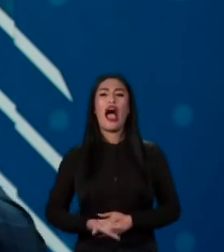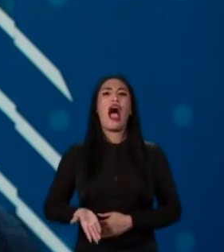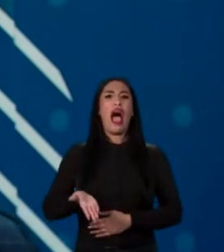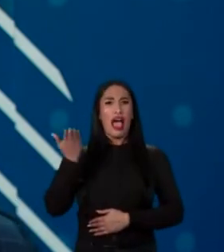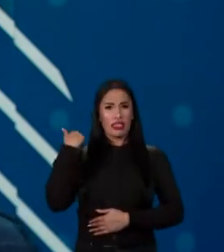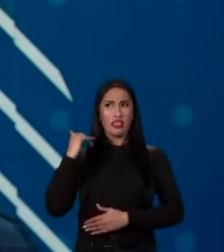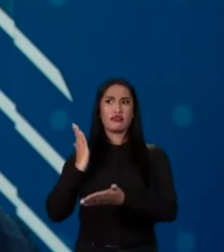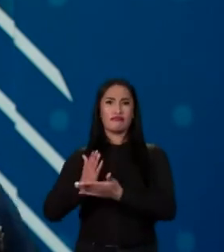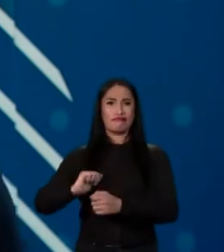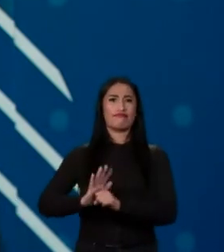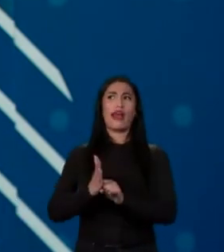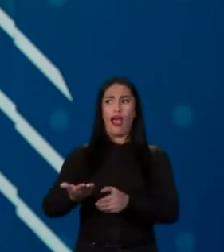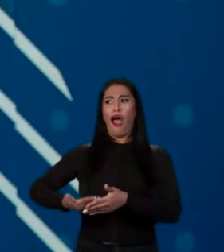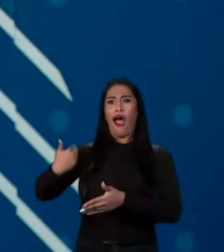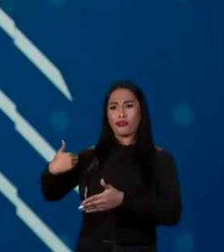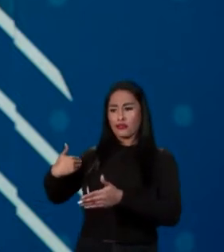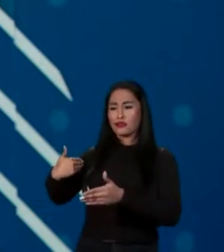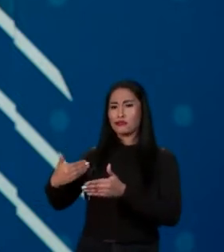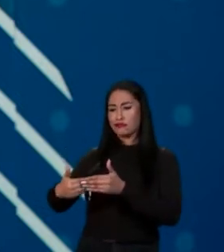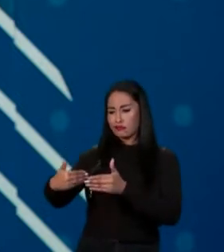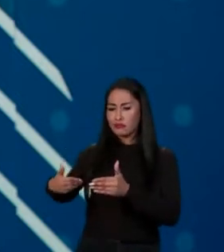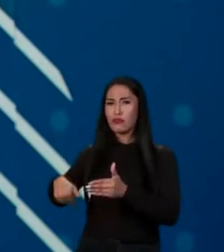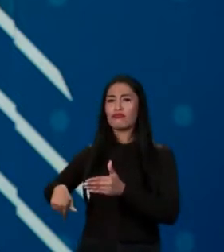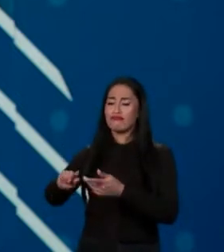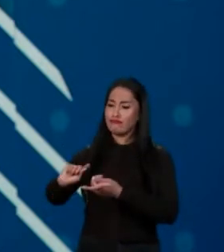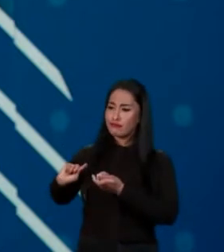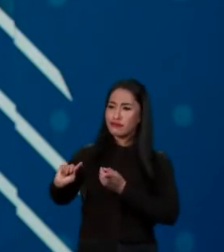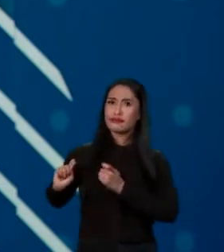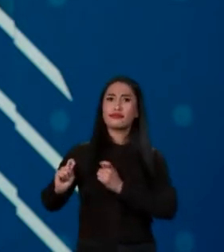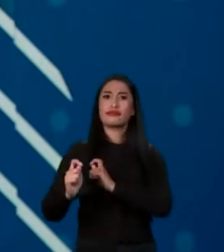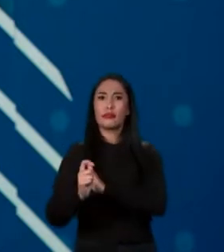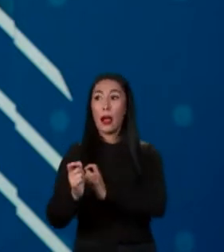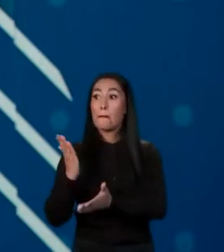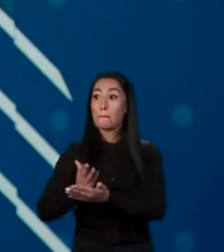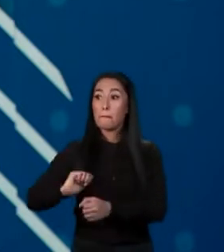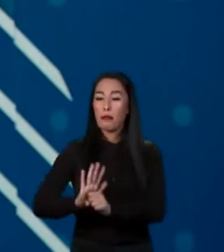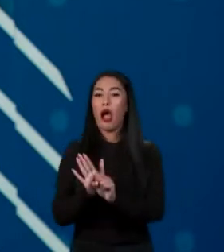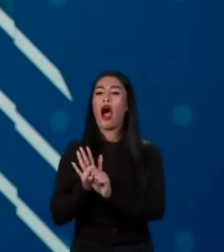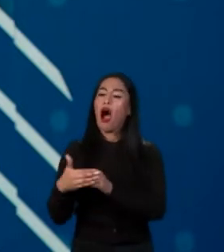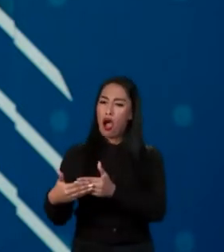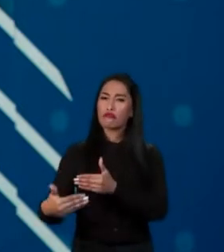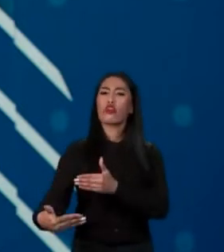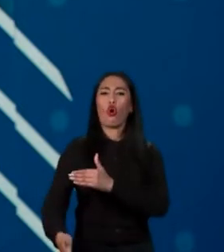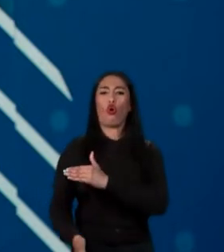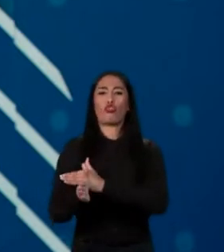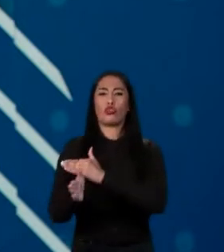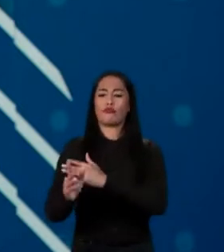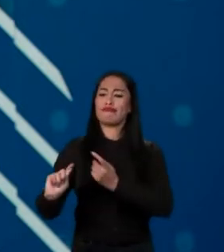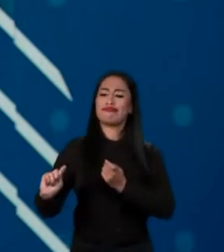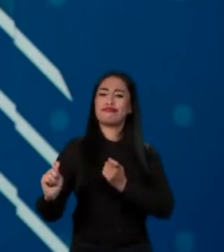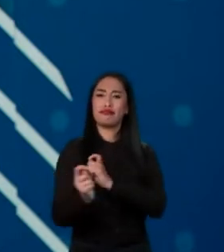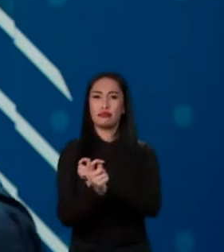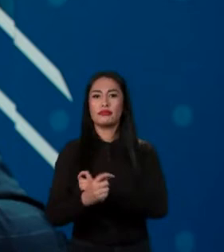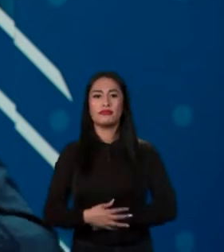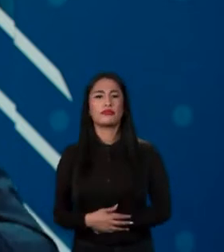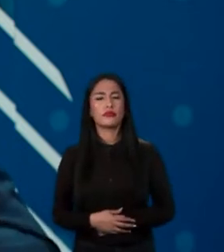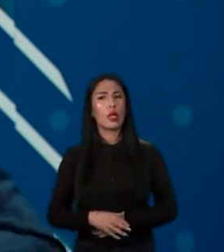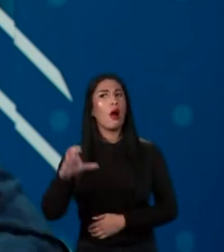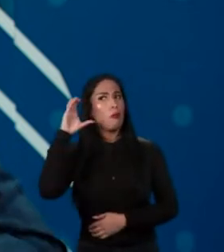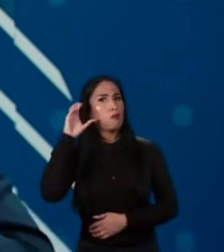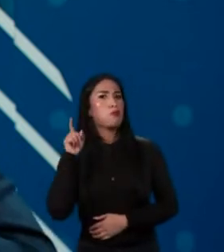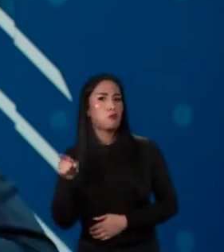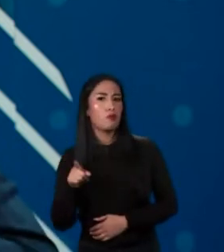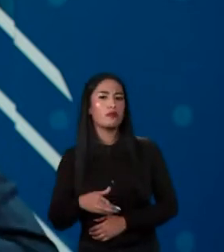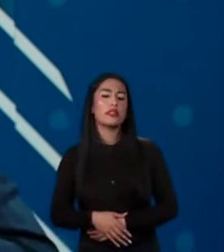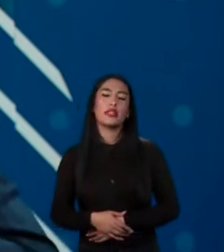pandemia esta innovación esta transformación que avanza en la universidad nacional que experiencia